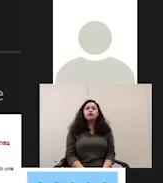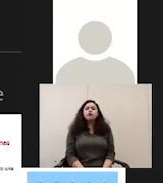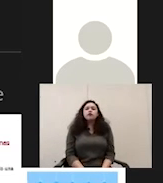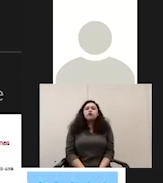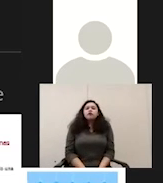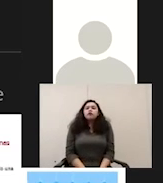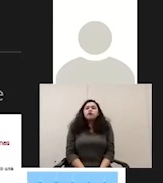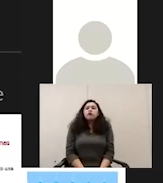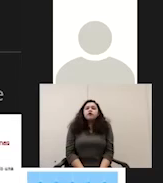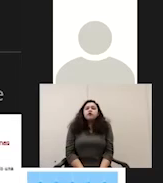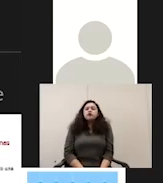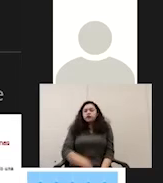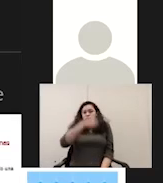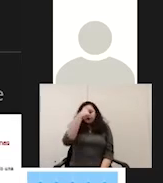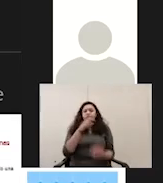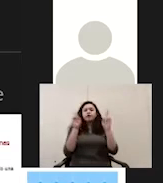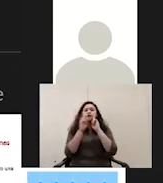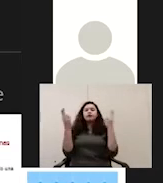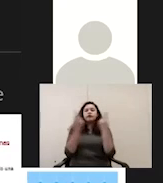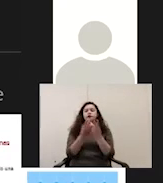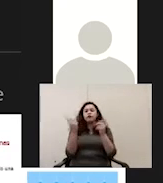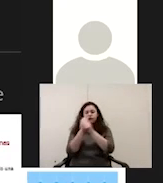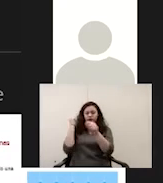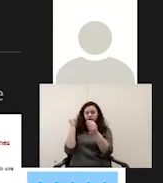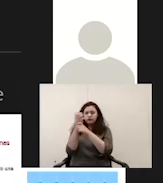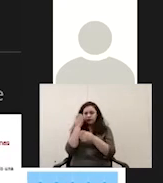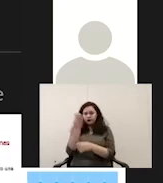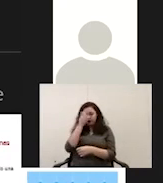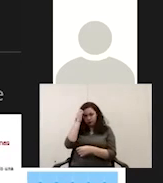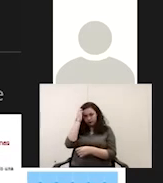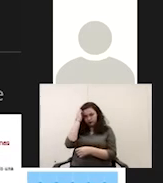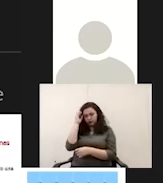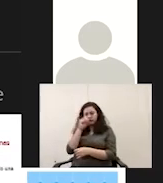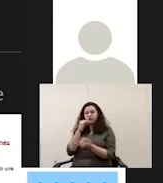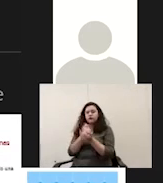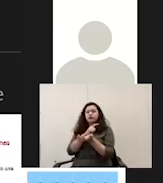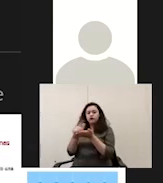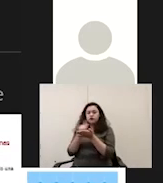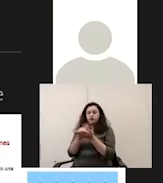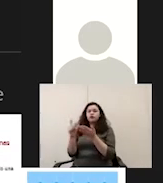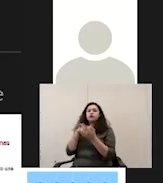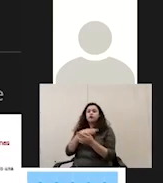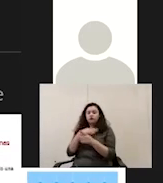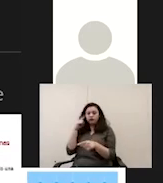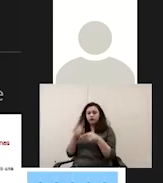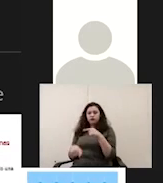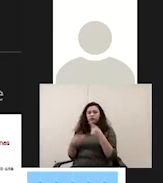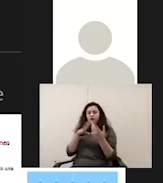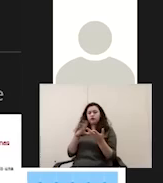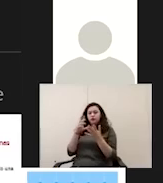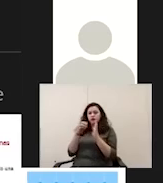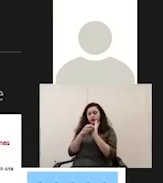En las unidades de transporte escolar, perdón, también deben de ser limpiadas, deben de estar desinfectadas, hay que tener una bitácora de